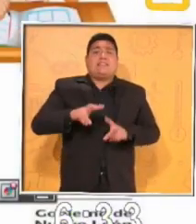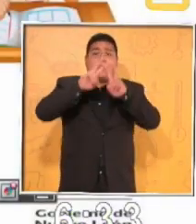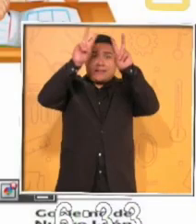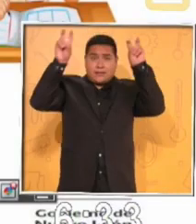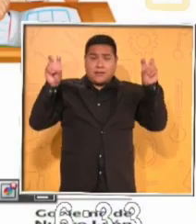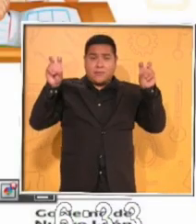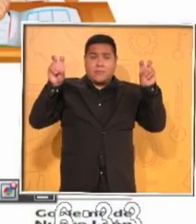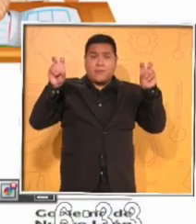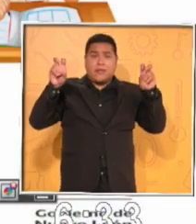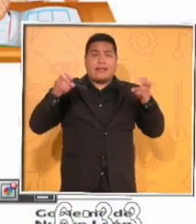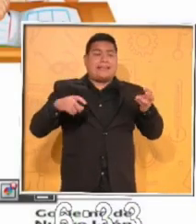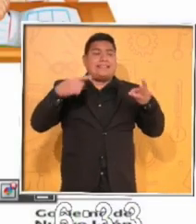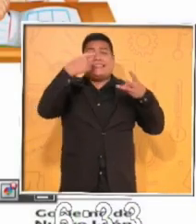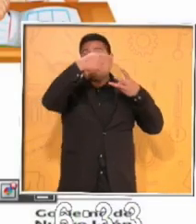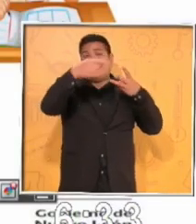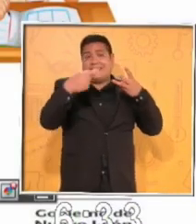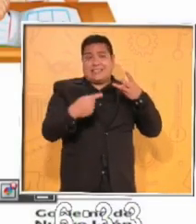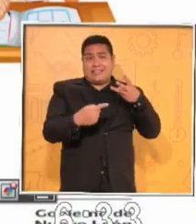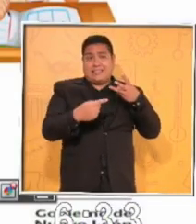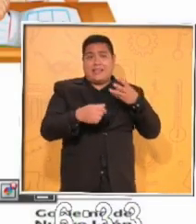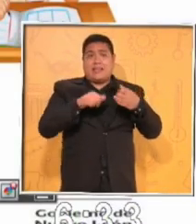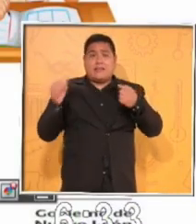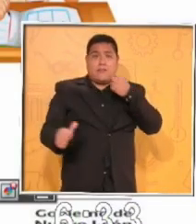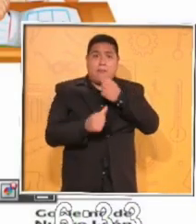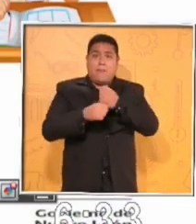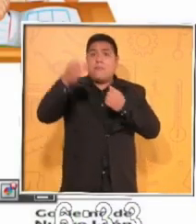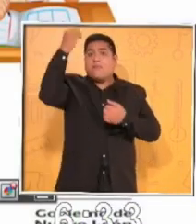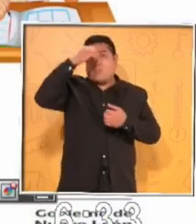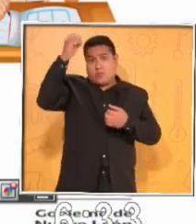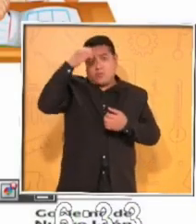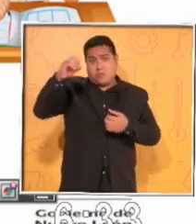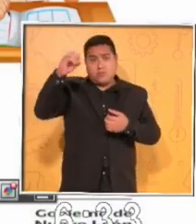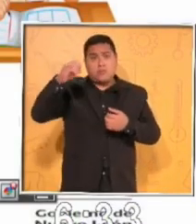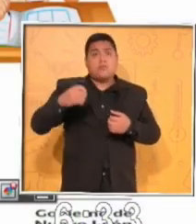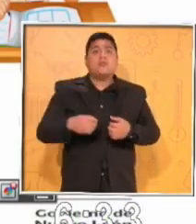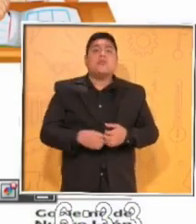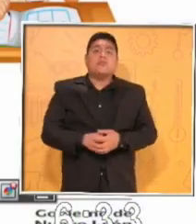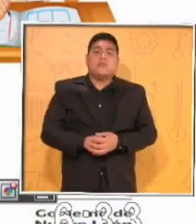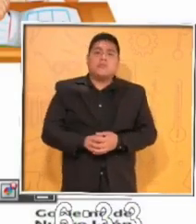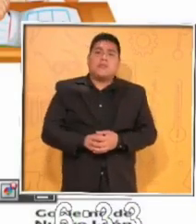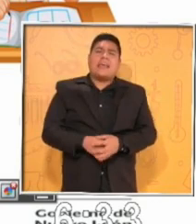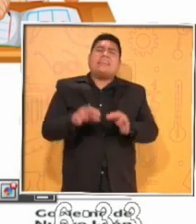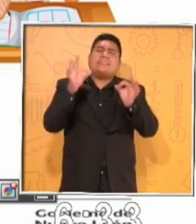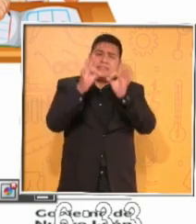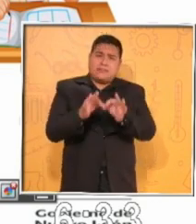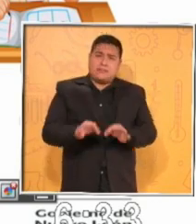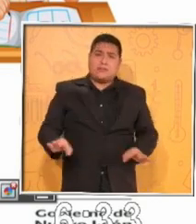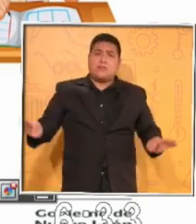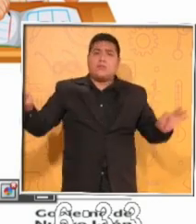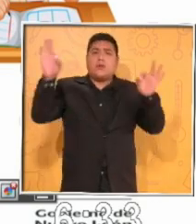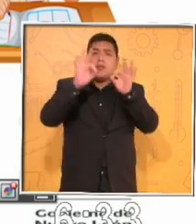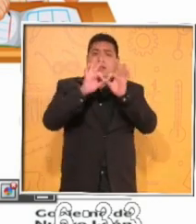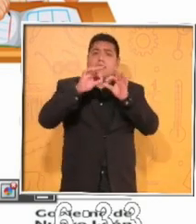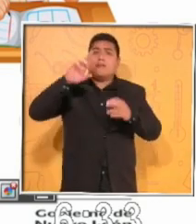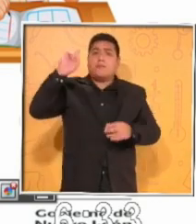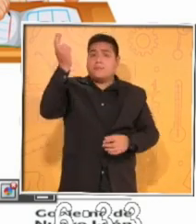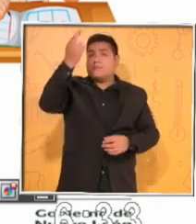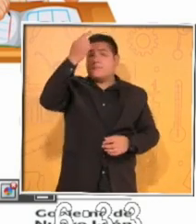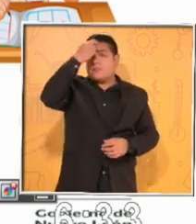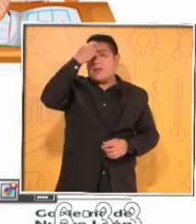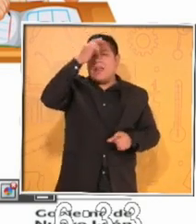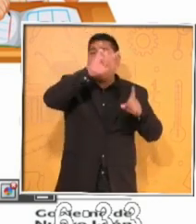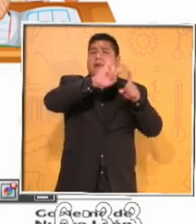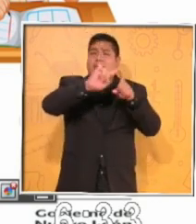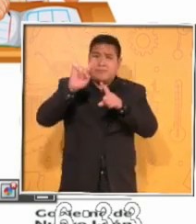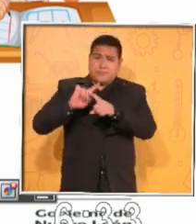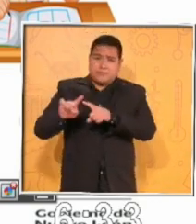lo menos tres argumentos que apoyen esa opinión. Es importante que recordemos los